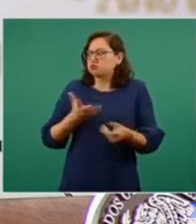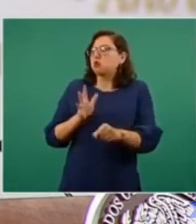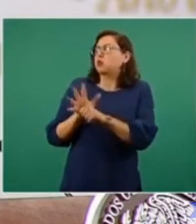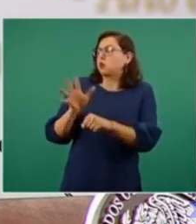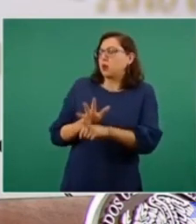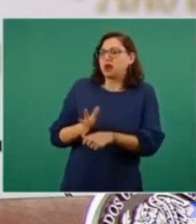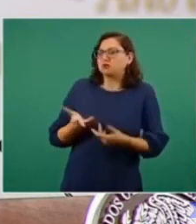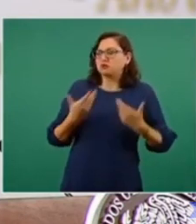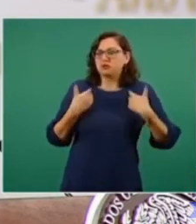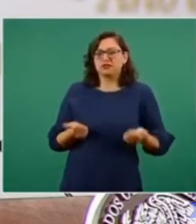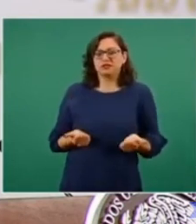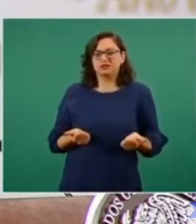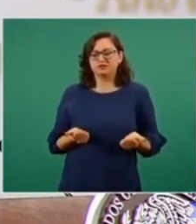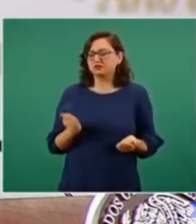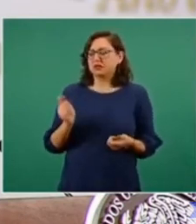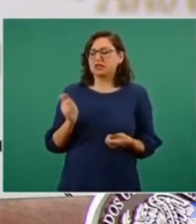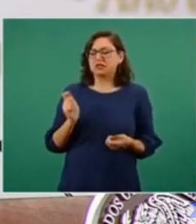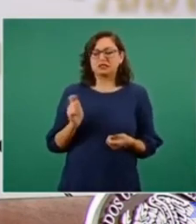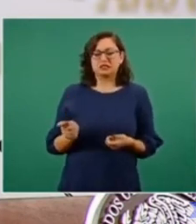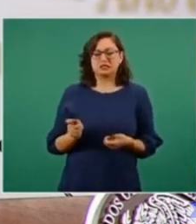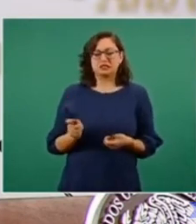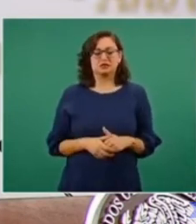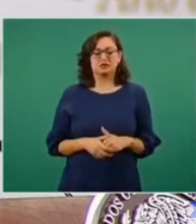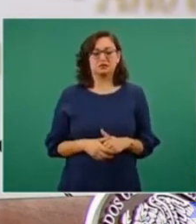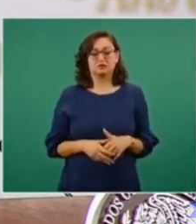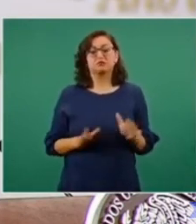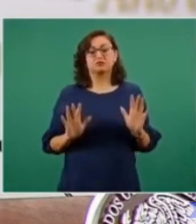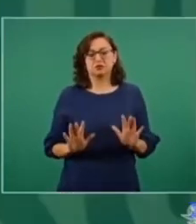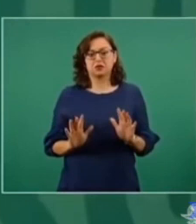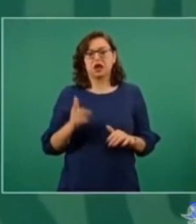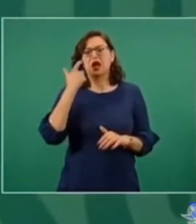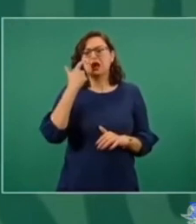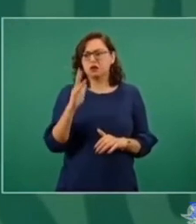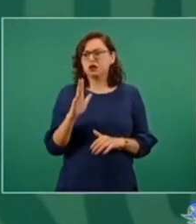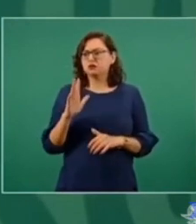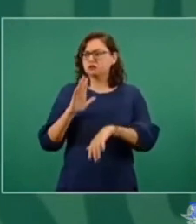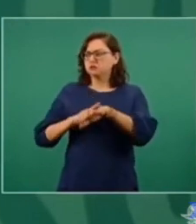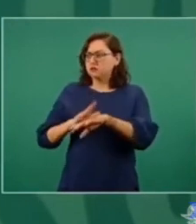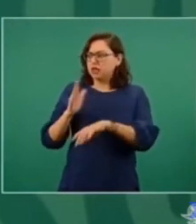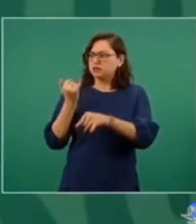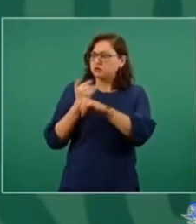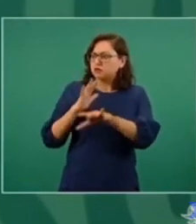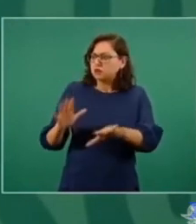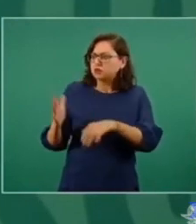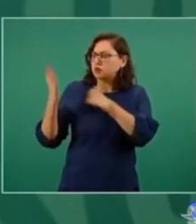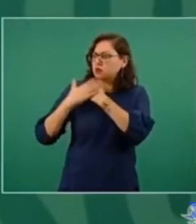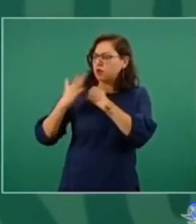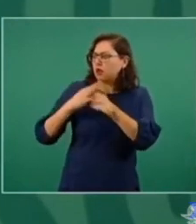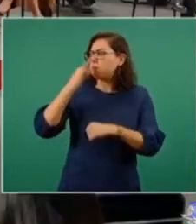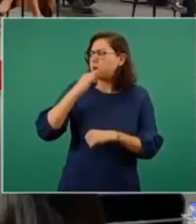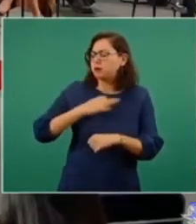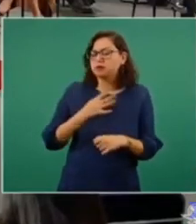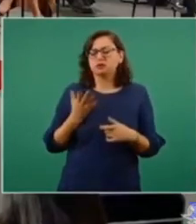ellos planteando. Vamos a esperar a que nos llegue oficialmente la